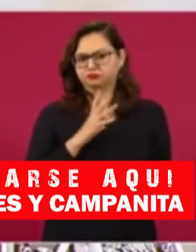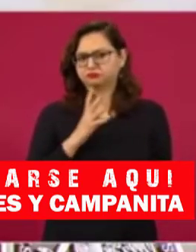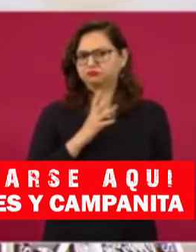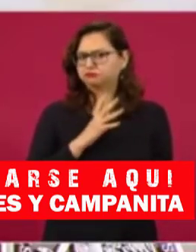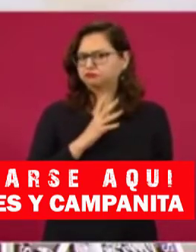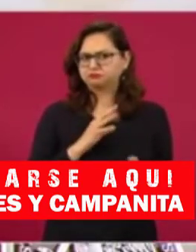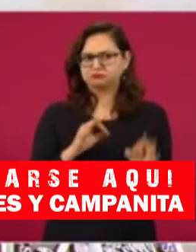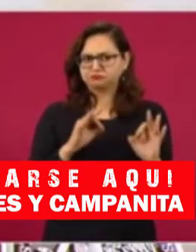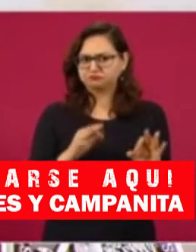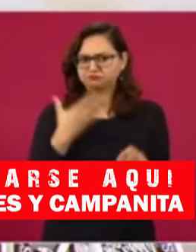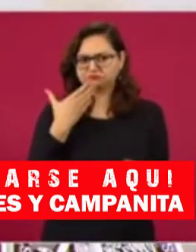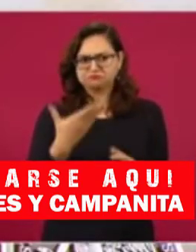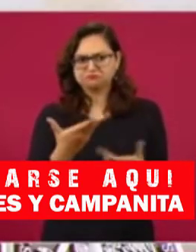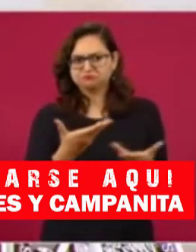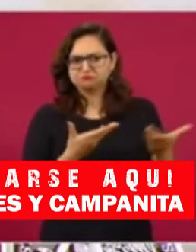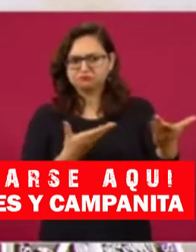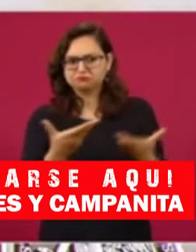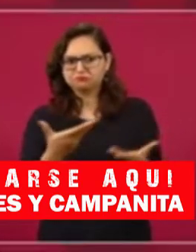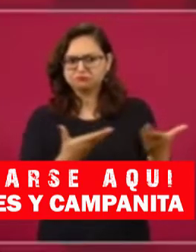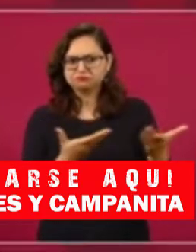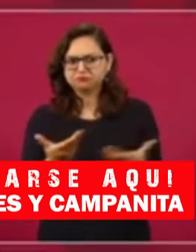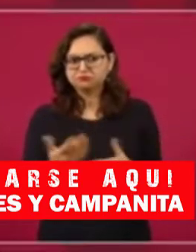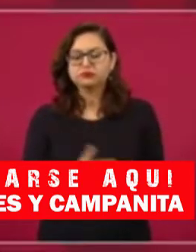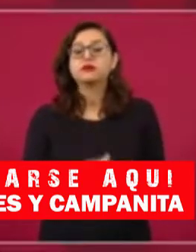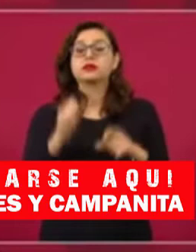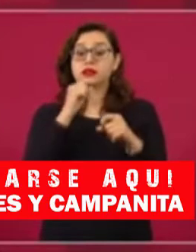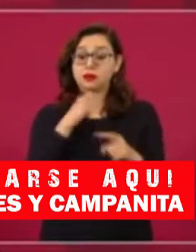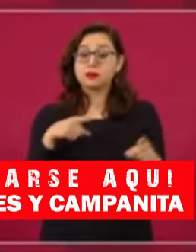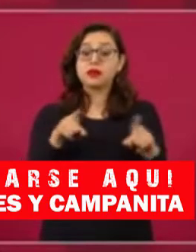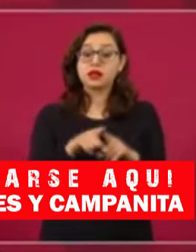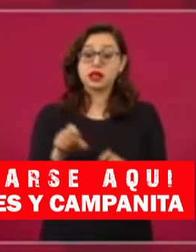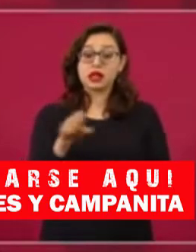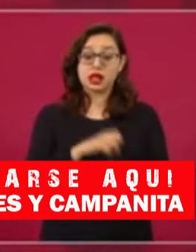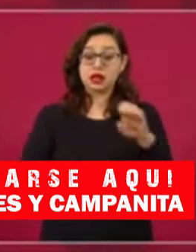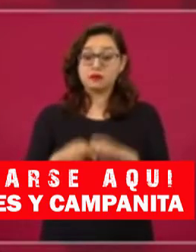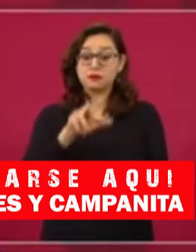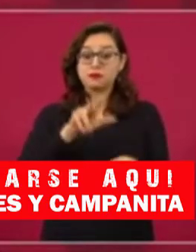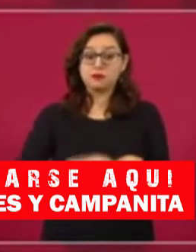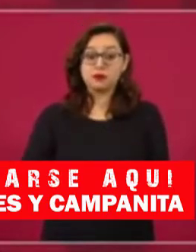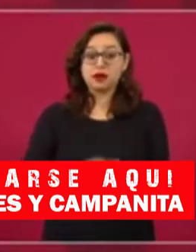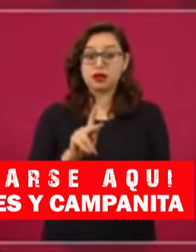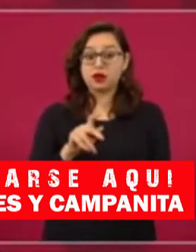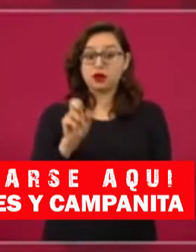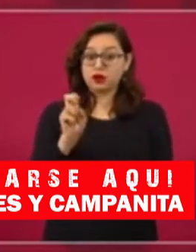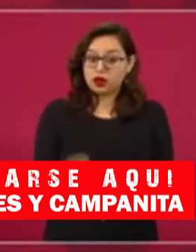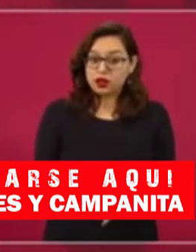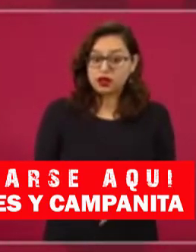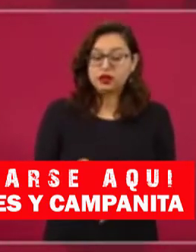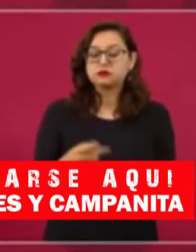muy buena relación, con el embajador Ken Salazar,